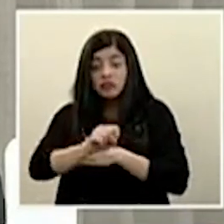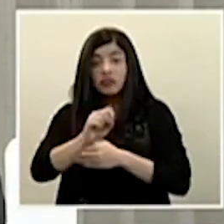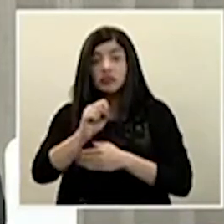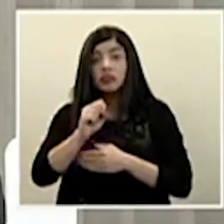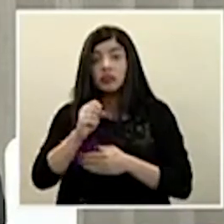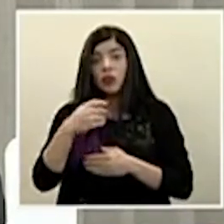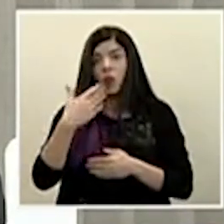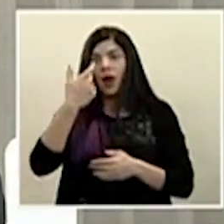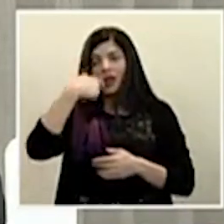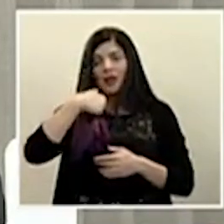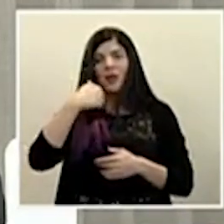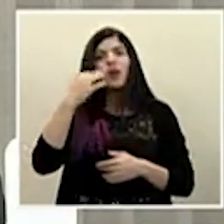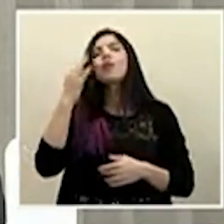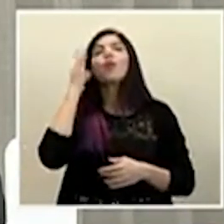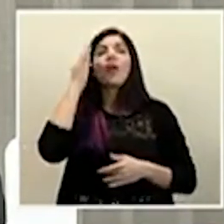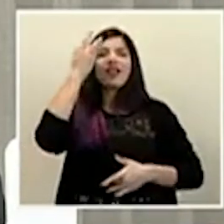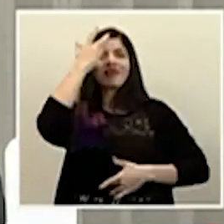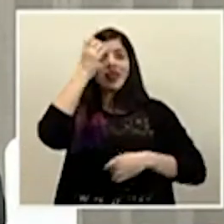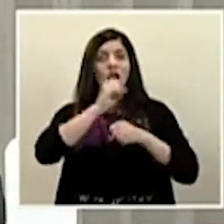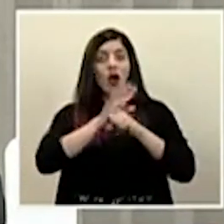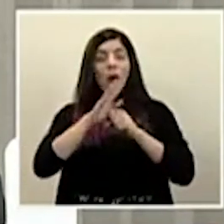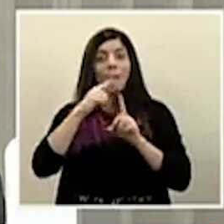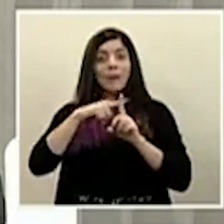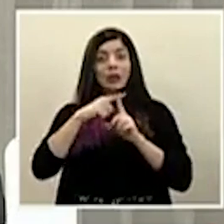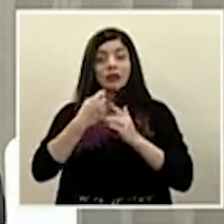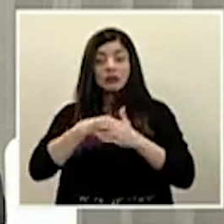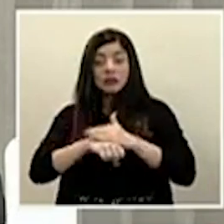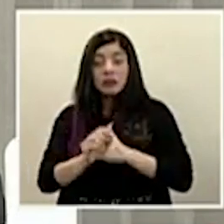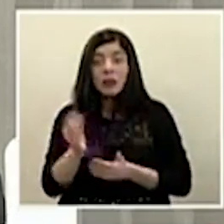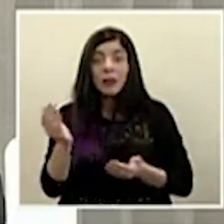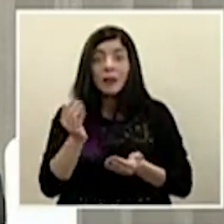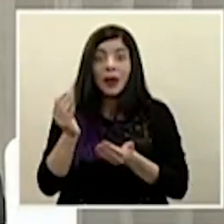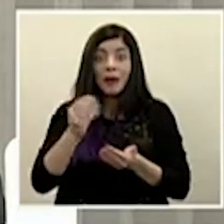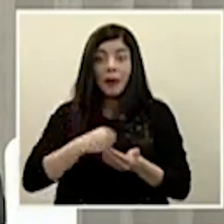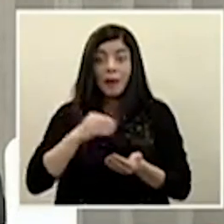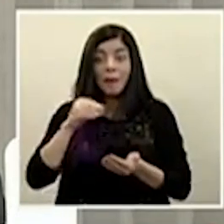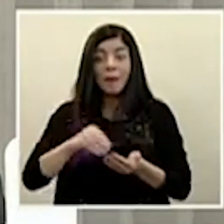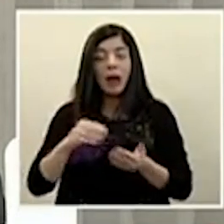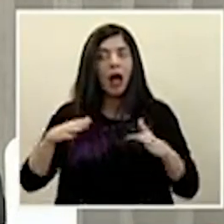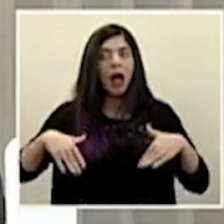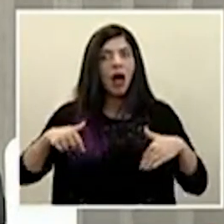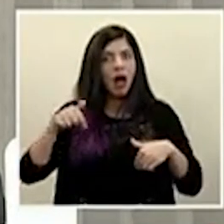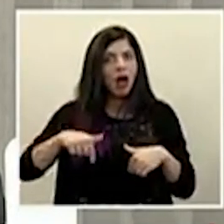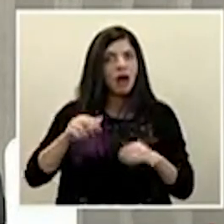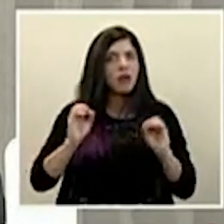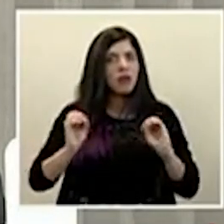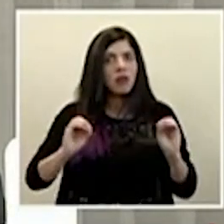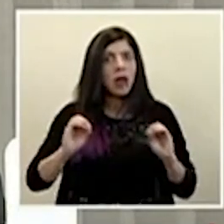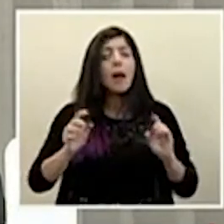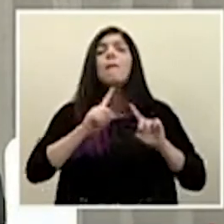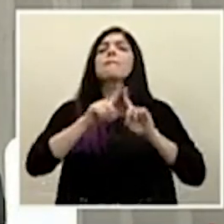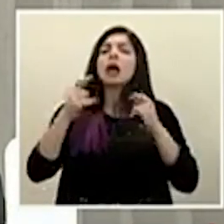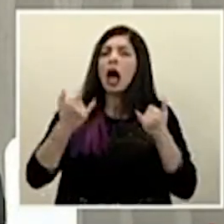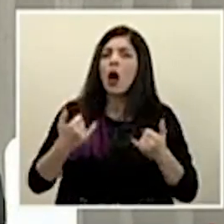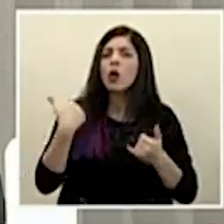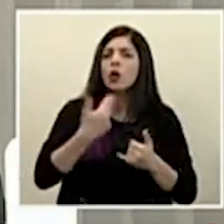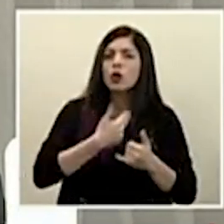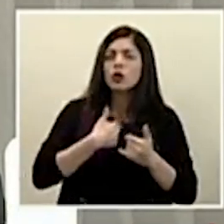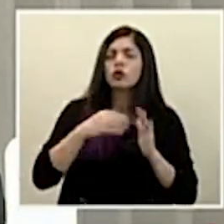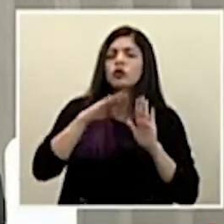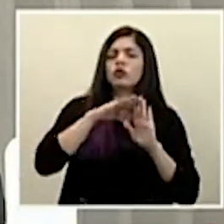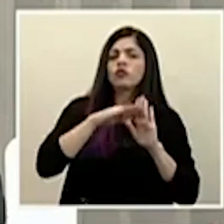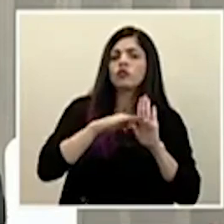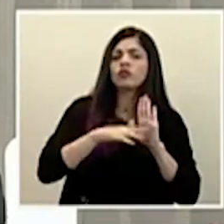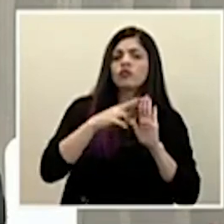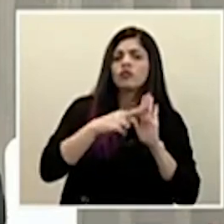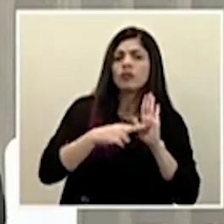que haya tenido COVID-19 positivo y que haya hecho esa transmisión. Sin embargo, ya estamos haciendo lineamiento para que